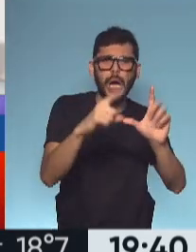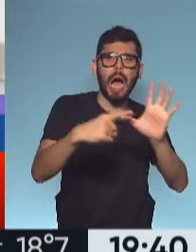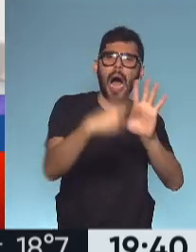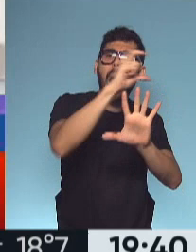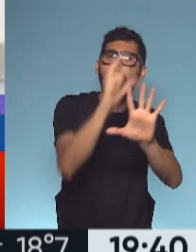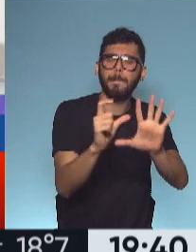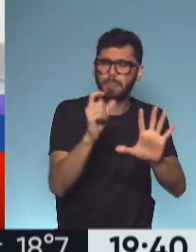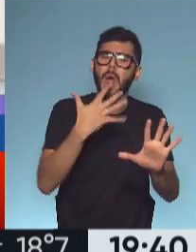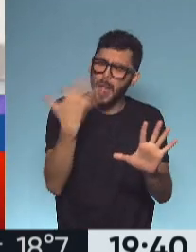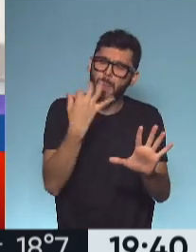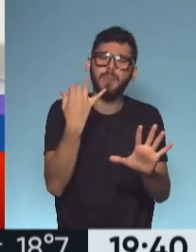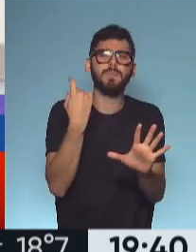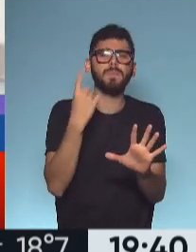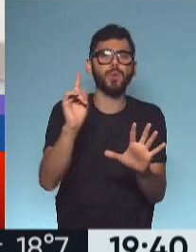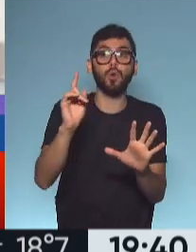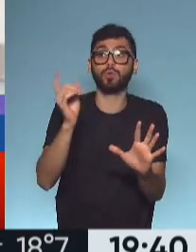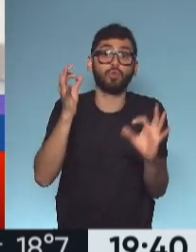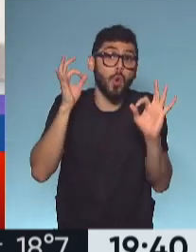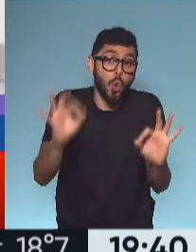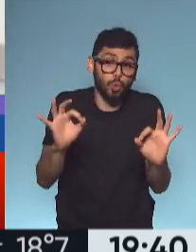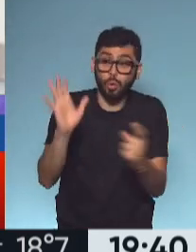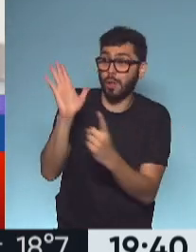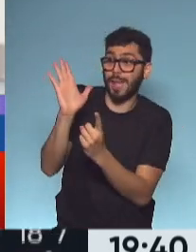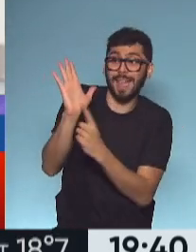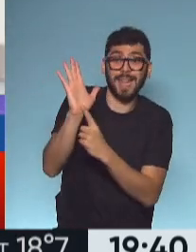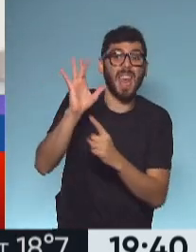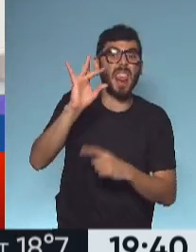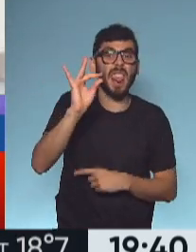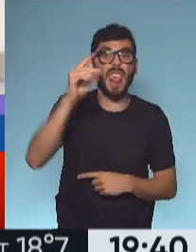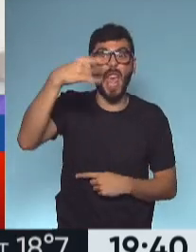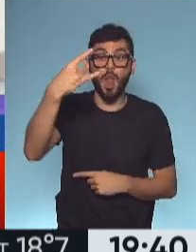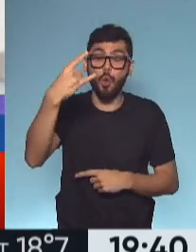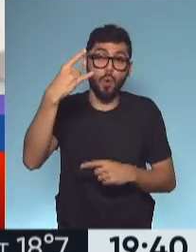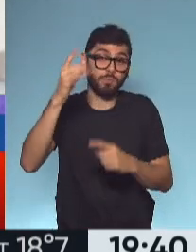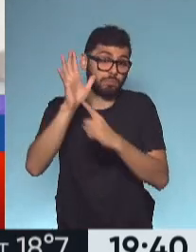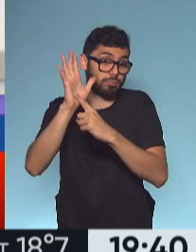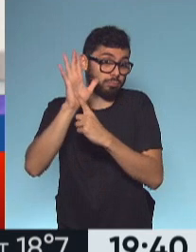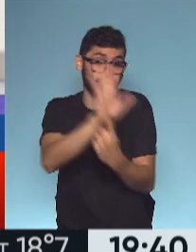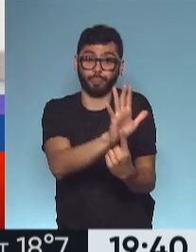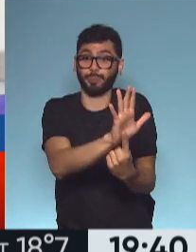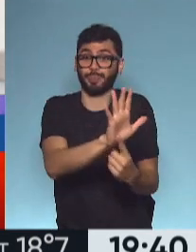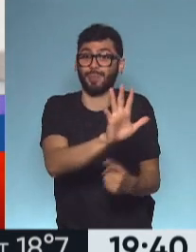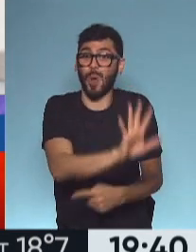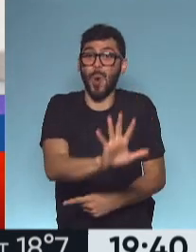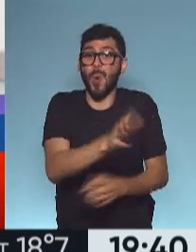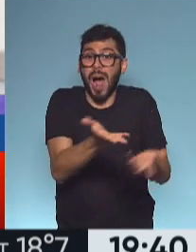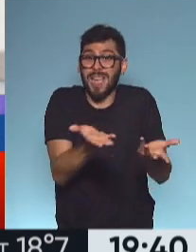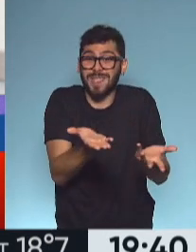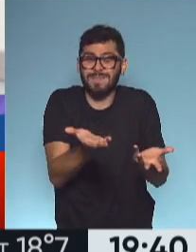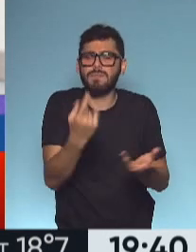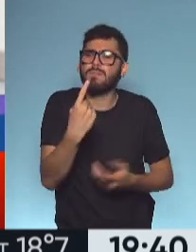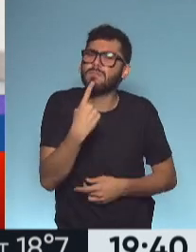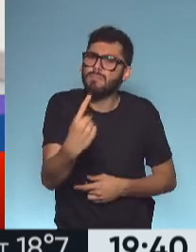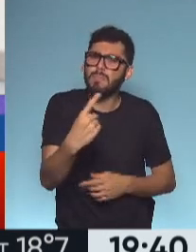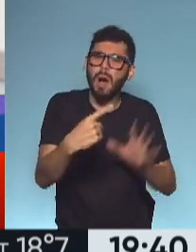la medida apuntó justamente a esta región. Y le pregunto si en la parte de la